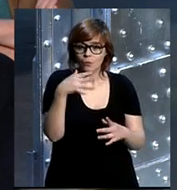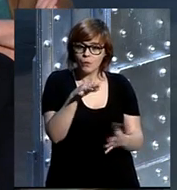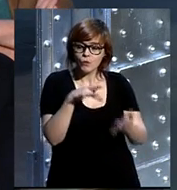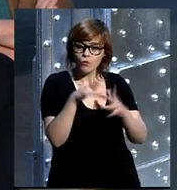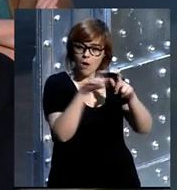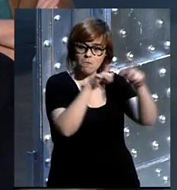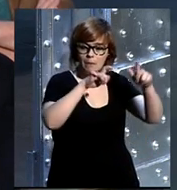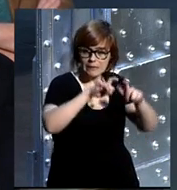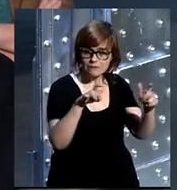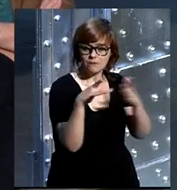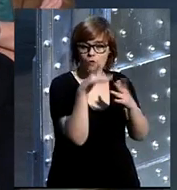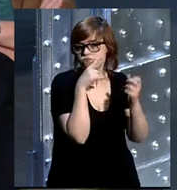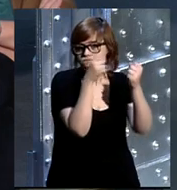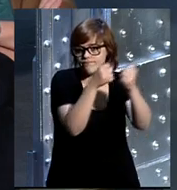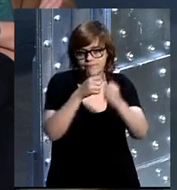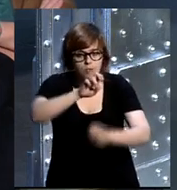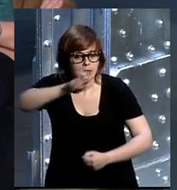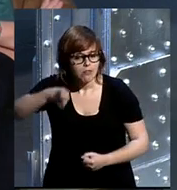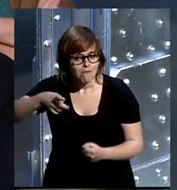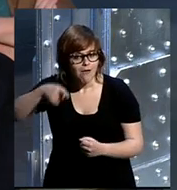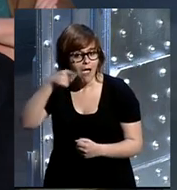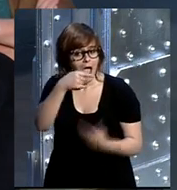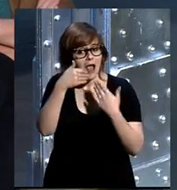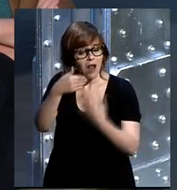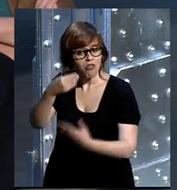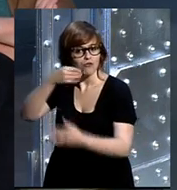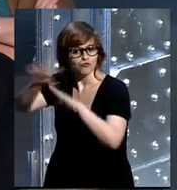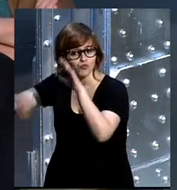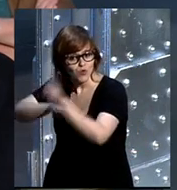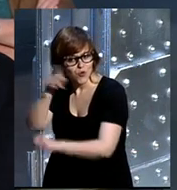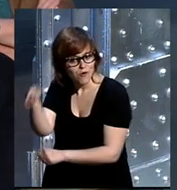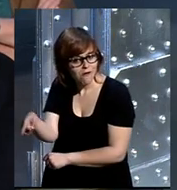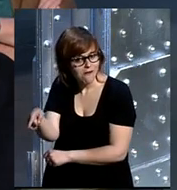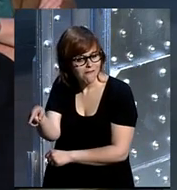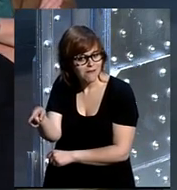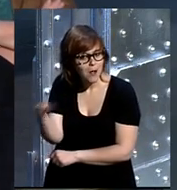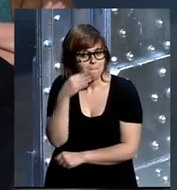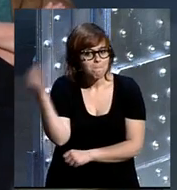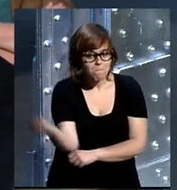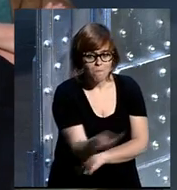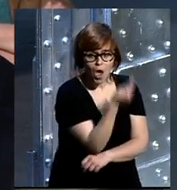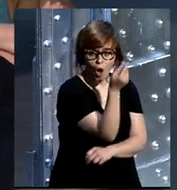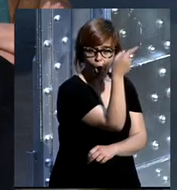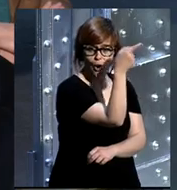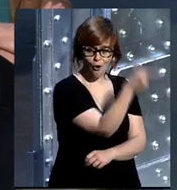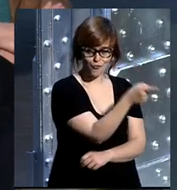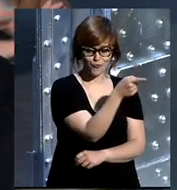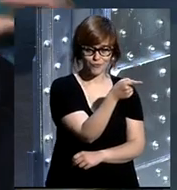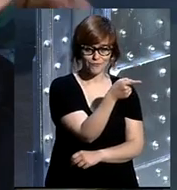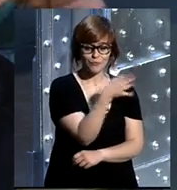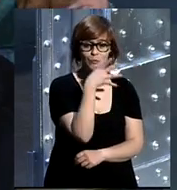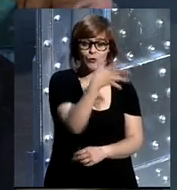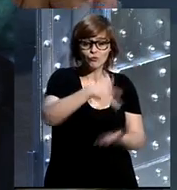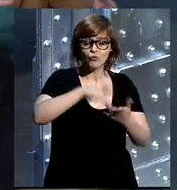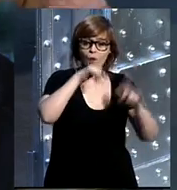la industria, de que las compañías mejoren el servicio, mejoren el producto. Y en ese sentido,